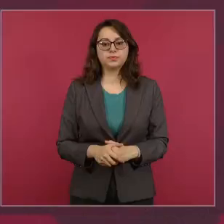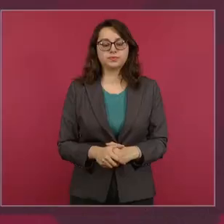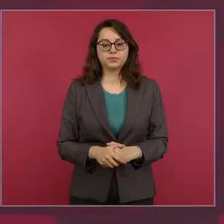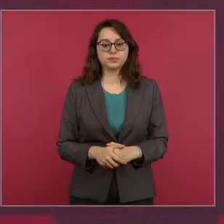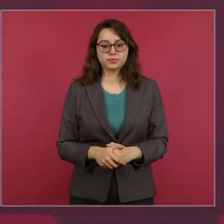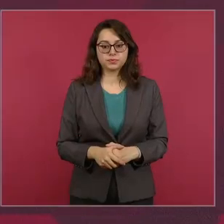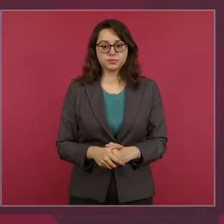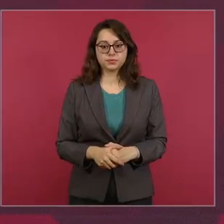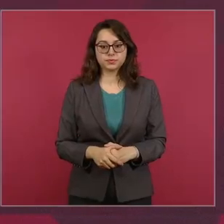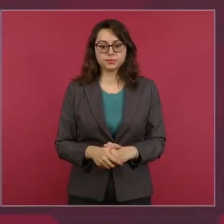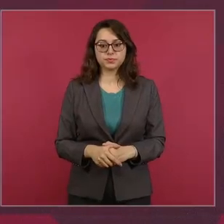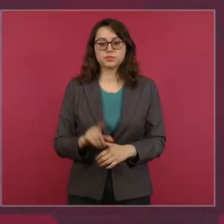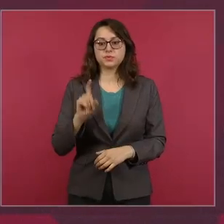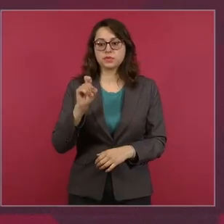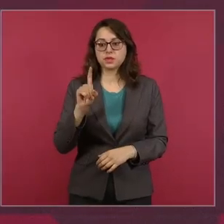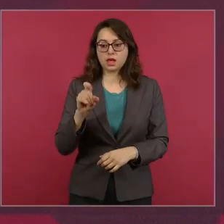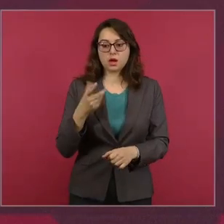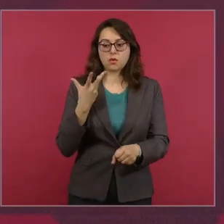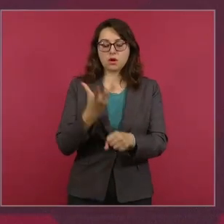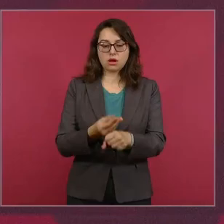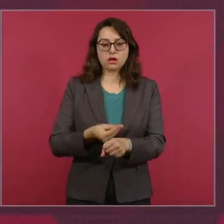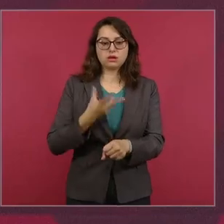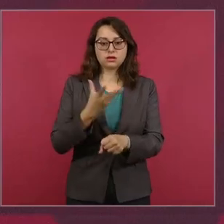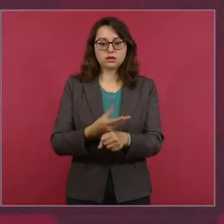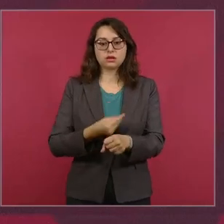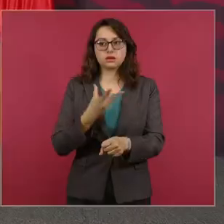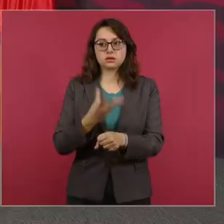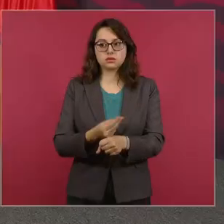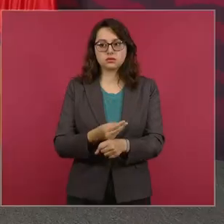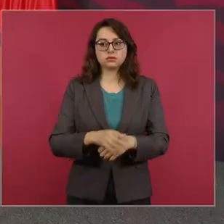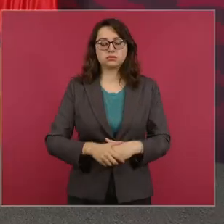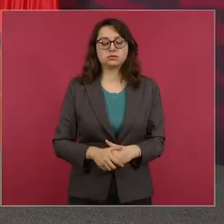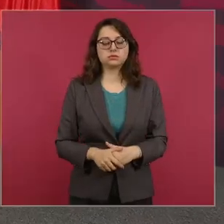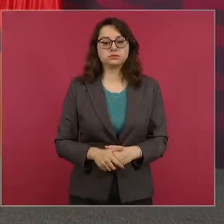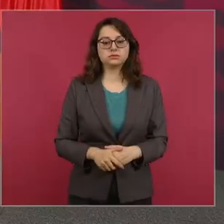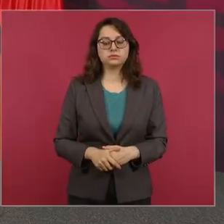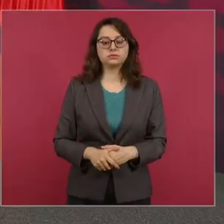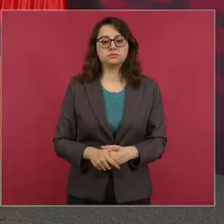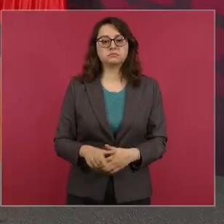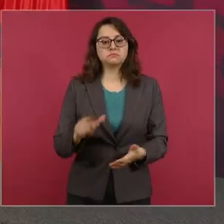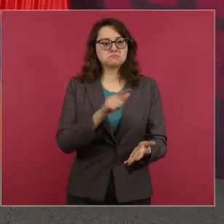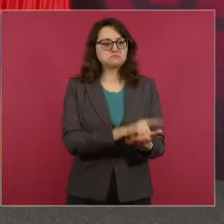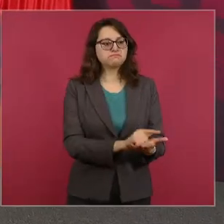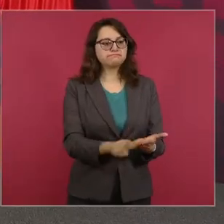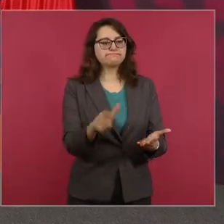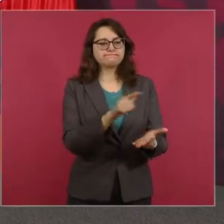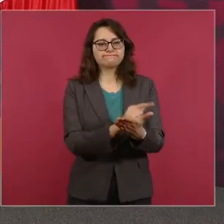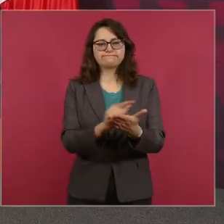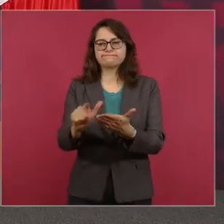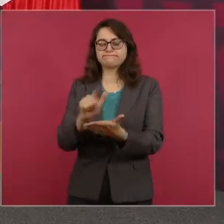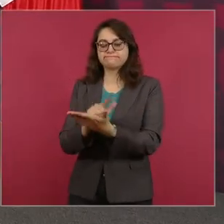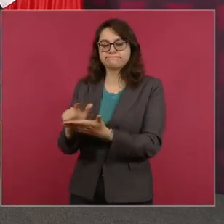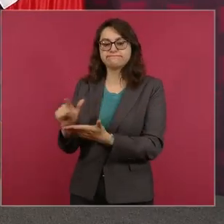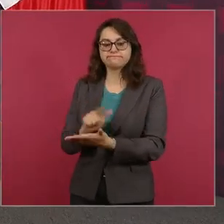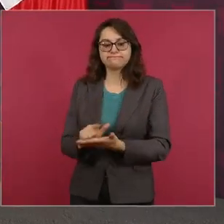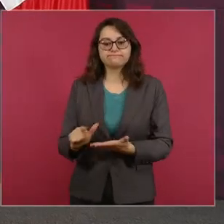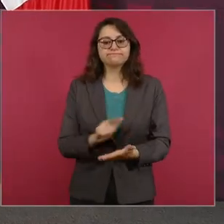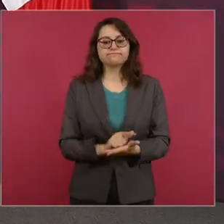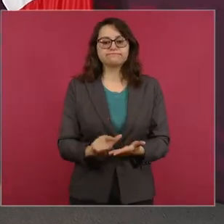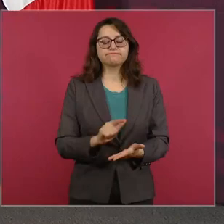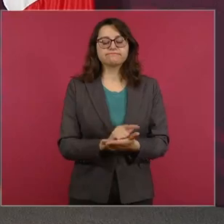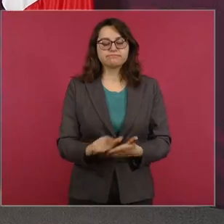no falte el agua, los que están haciendo labores de limpieza, ya también